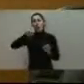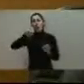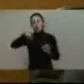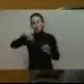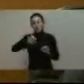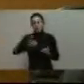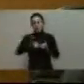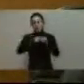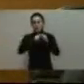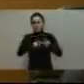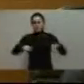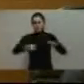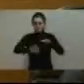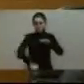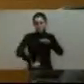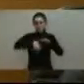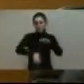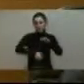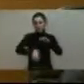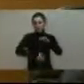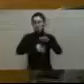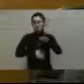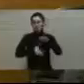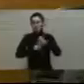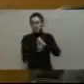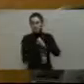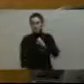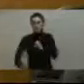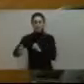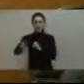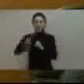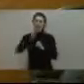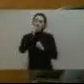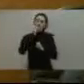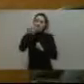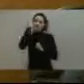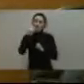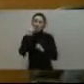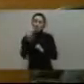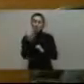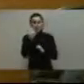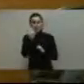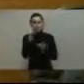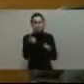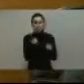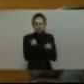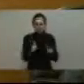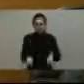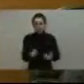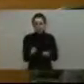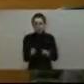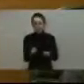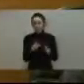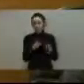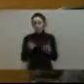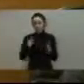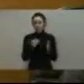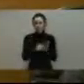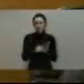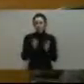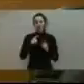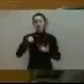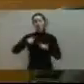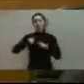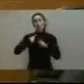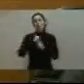sus prioridades es el dragado, pues primero tendrán que reparar la Nalona. Vigilancias ambientales otros 80.000, elementos de transporte